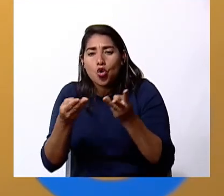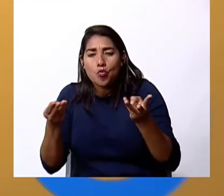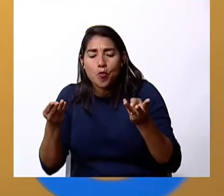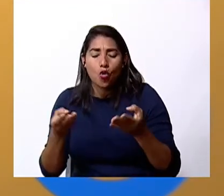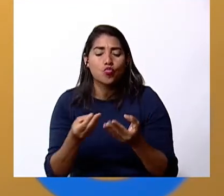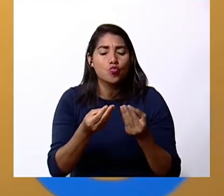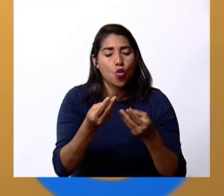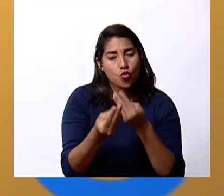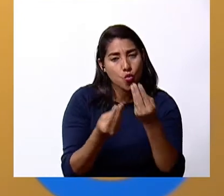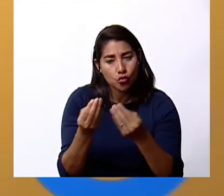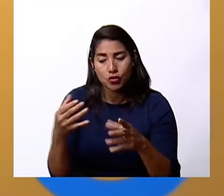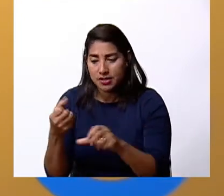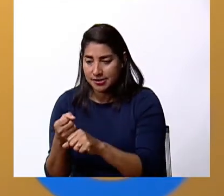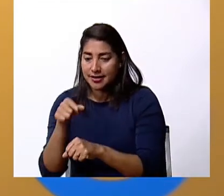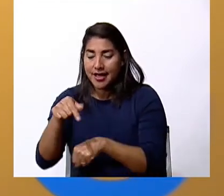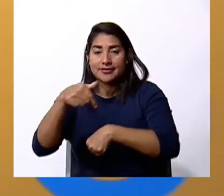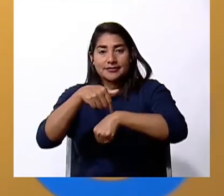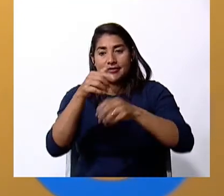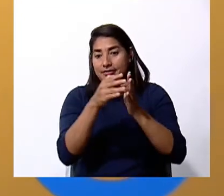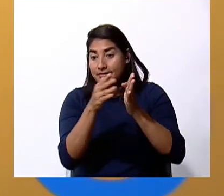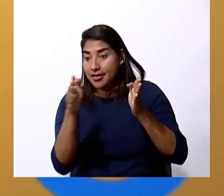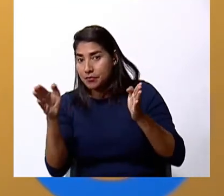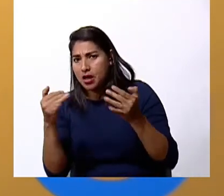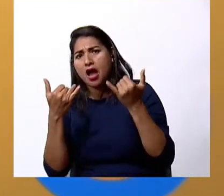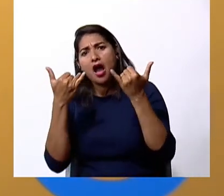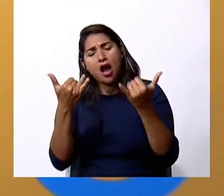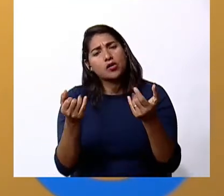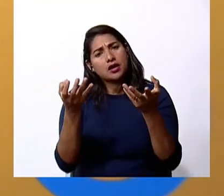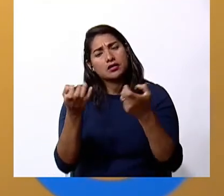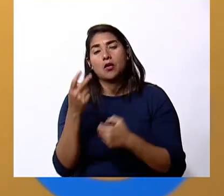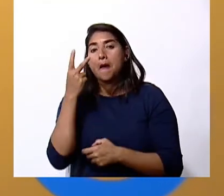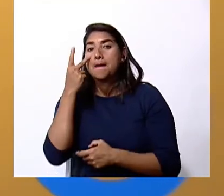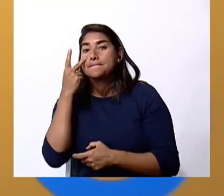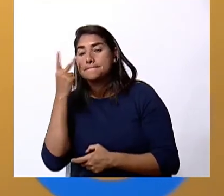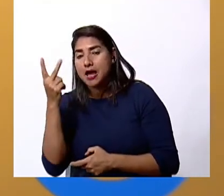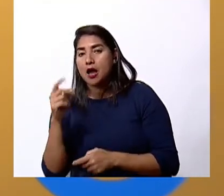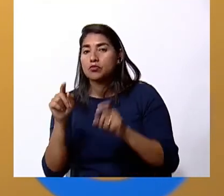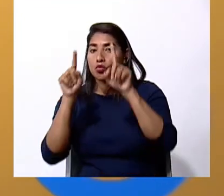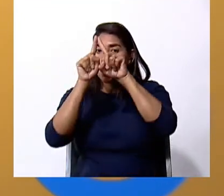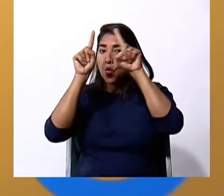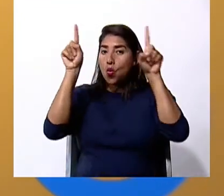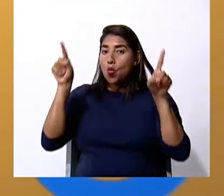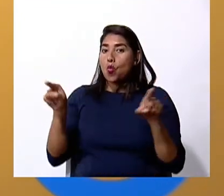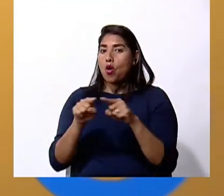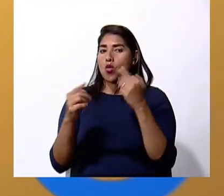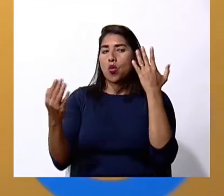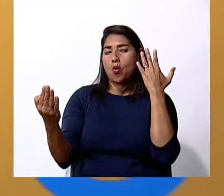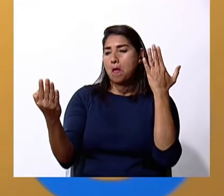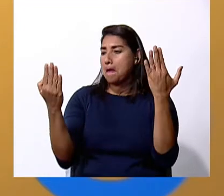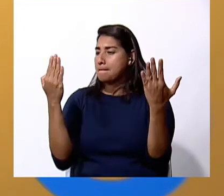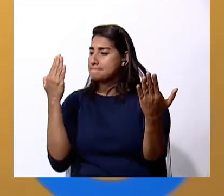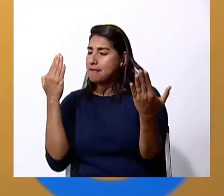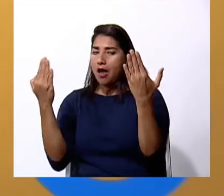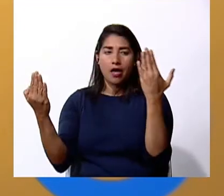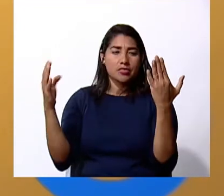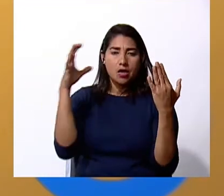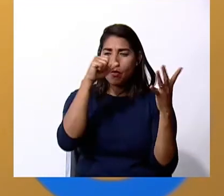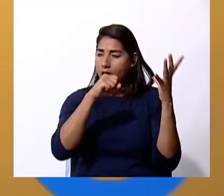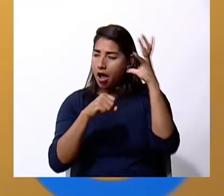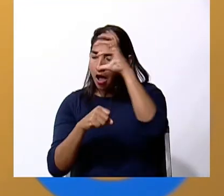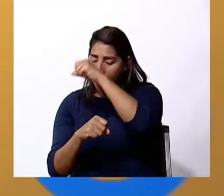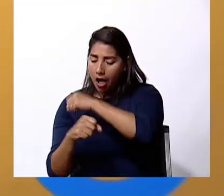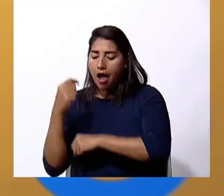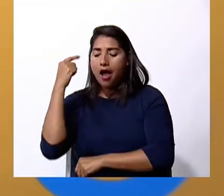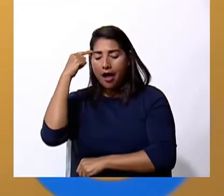productos que habían en esa época. Ahora quiero que veamos este cuadro comparativo, esta infografía, para que te